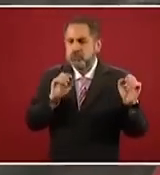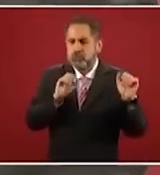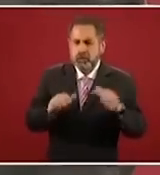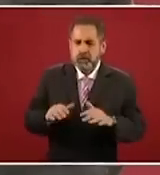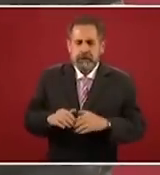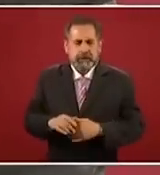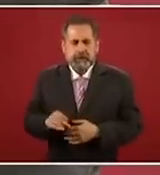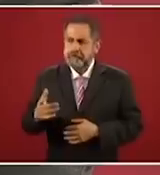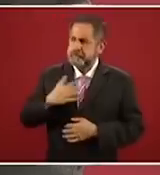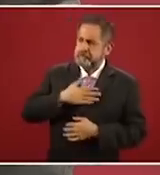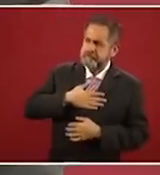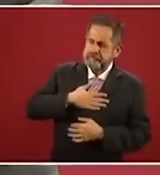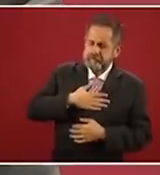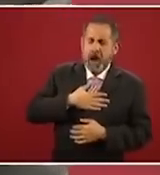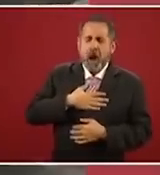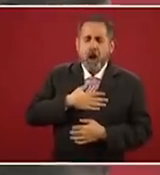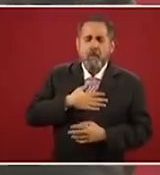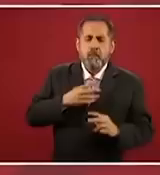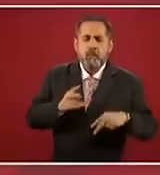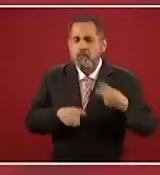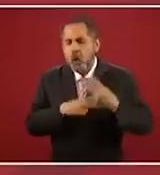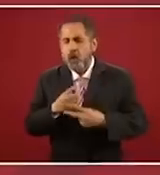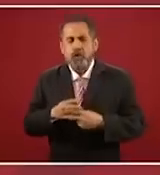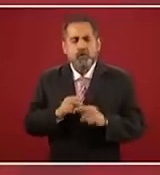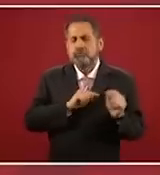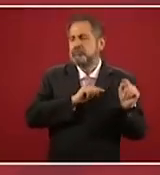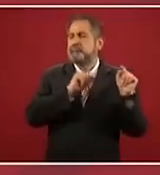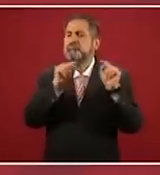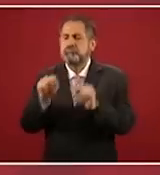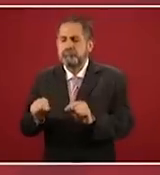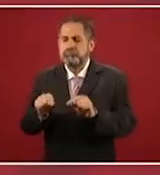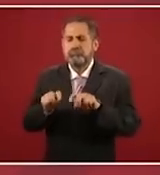tomaron en cuenta la invitación.